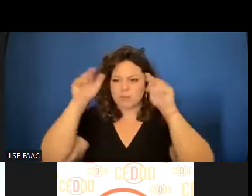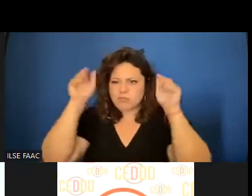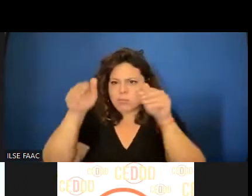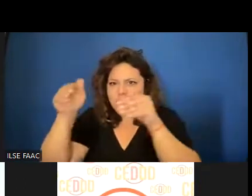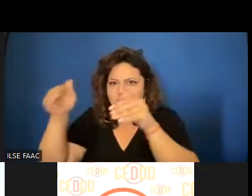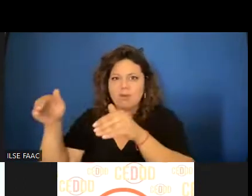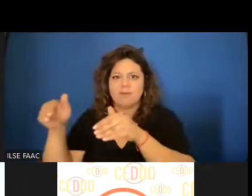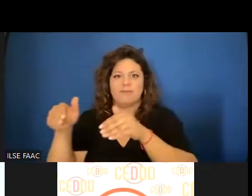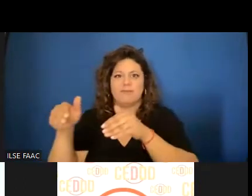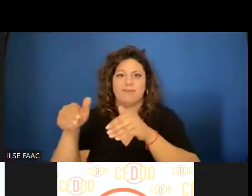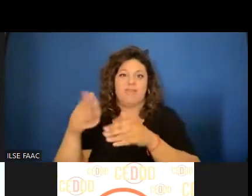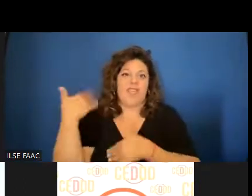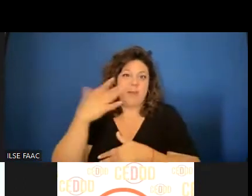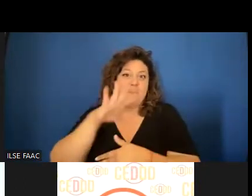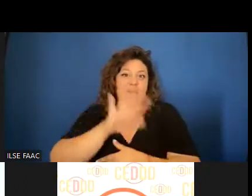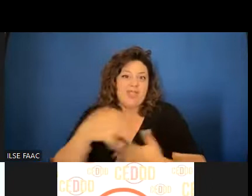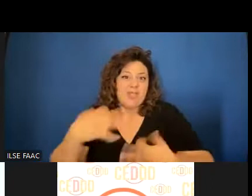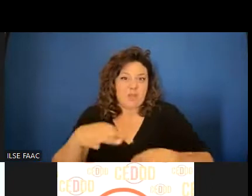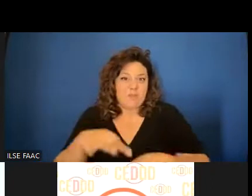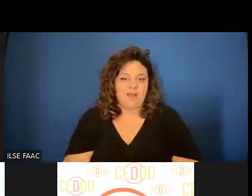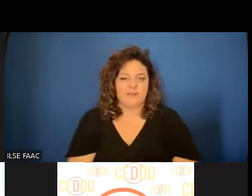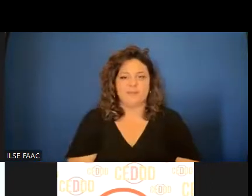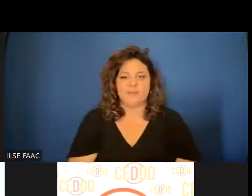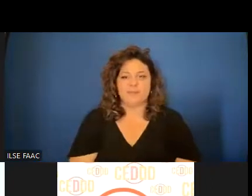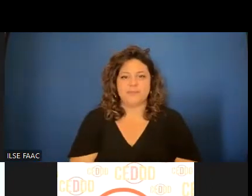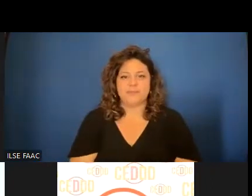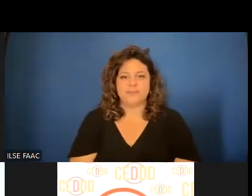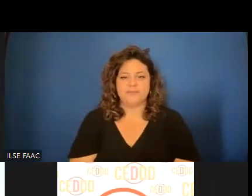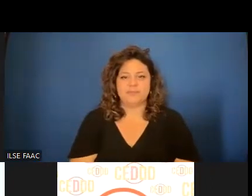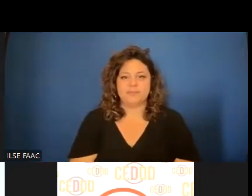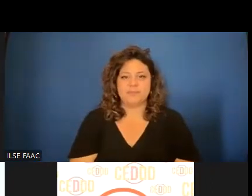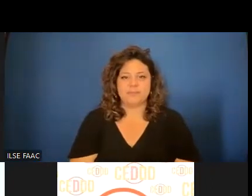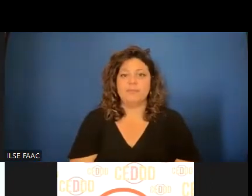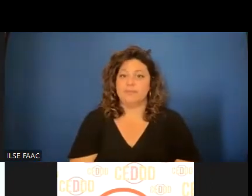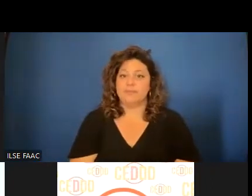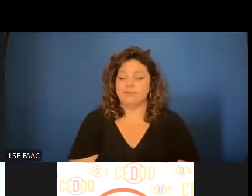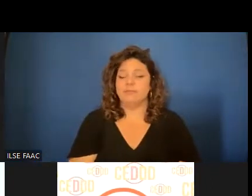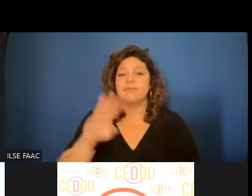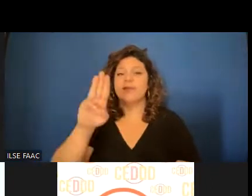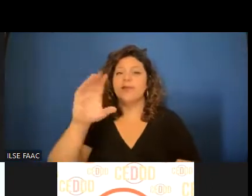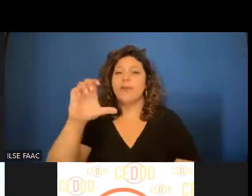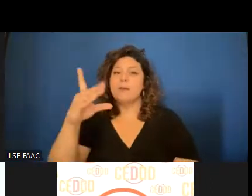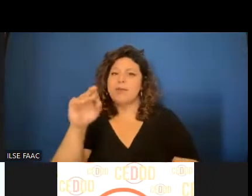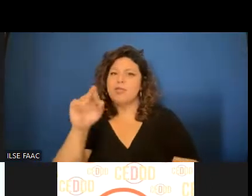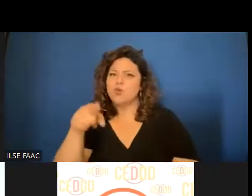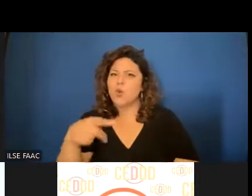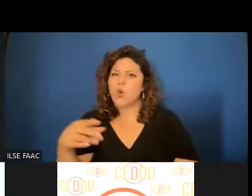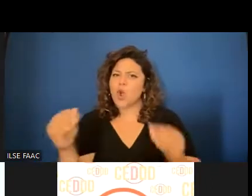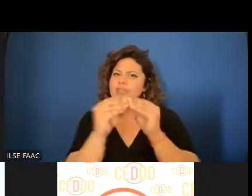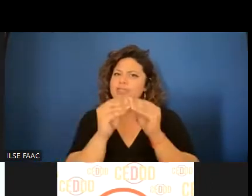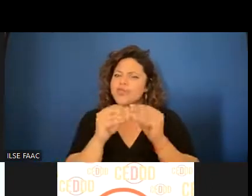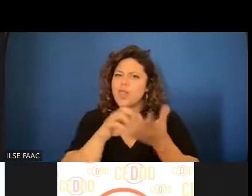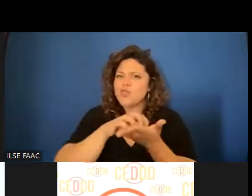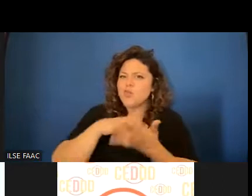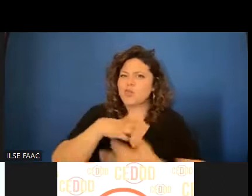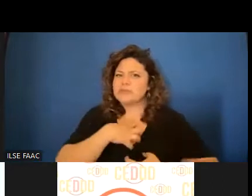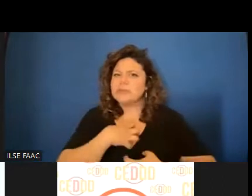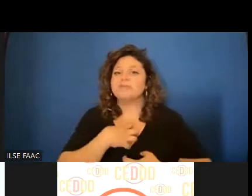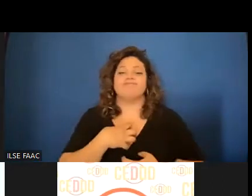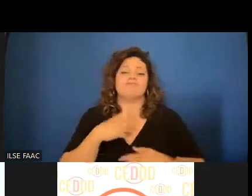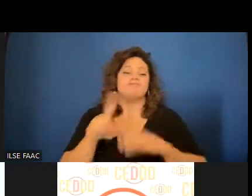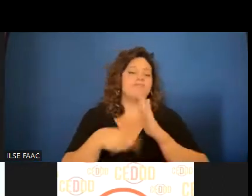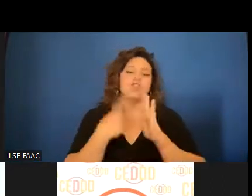cierta discapacidad, de sanciones para aquellas personas que hagan ese tipo de vulneraciones. Algo hay. Es verdad que, como